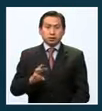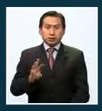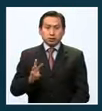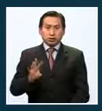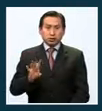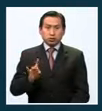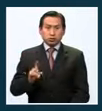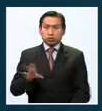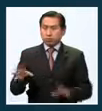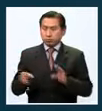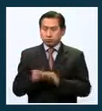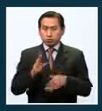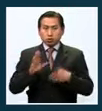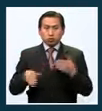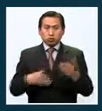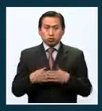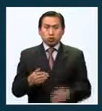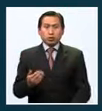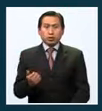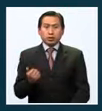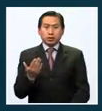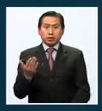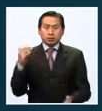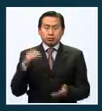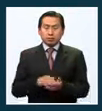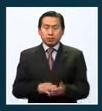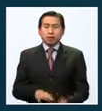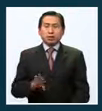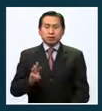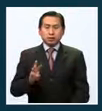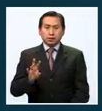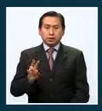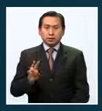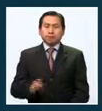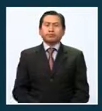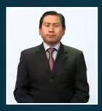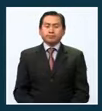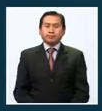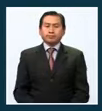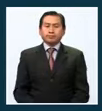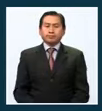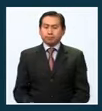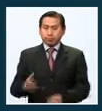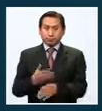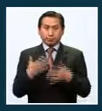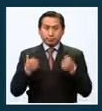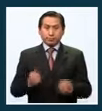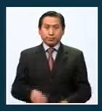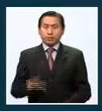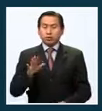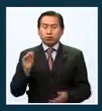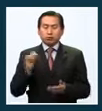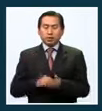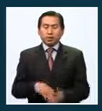contagios, 568, total 15.067, pacientes recuperados,